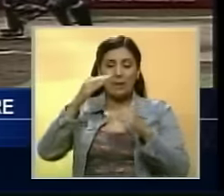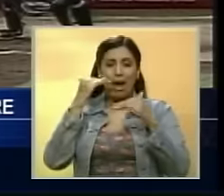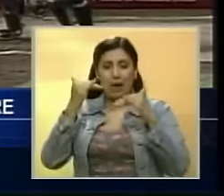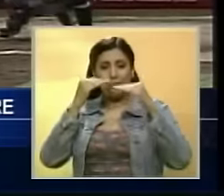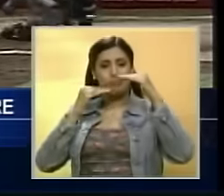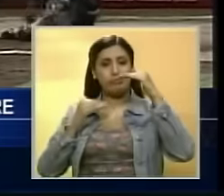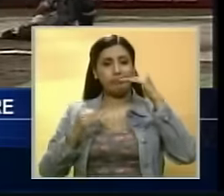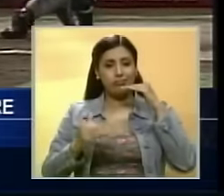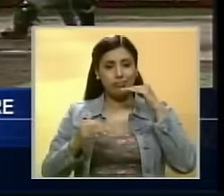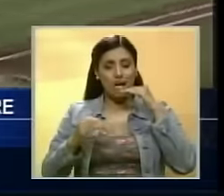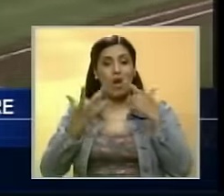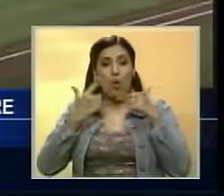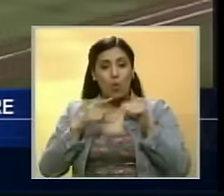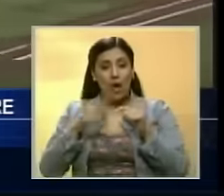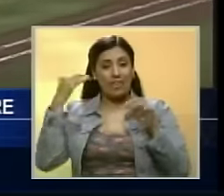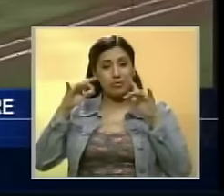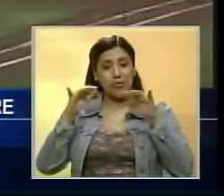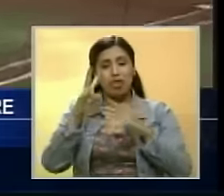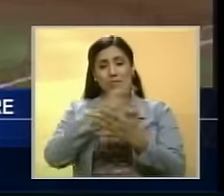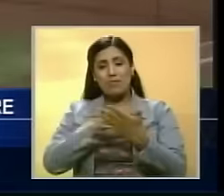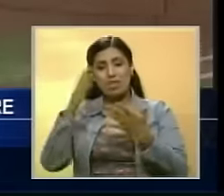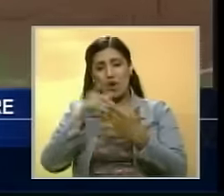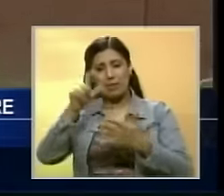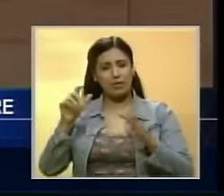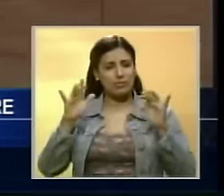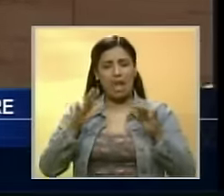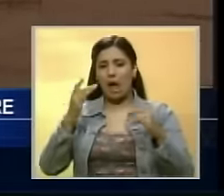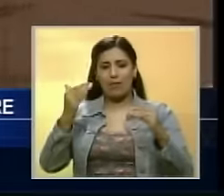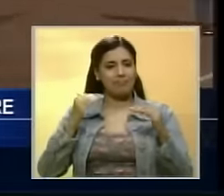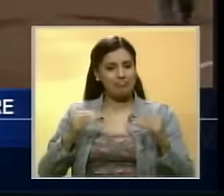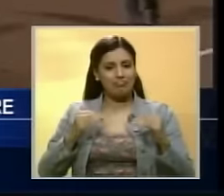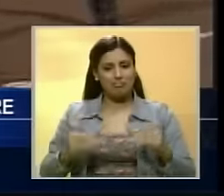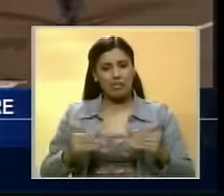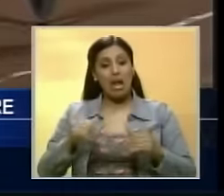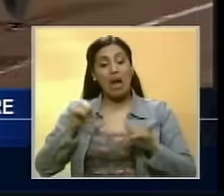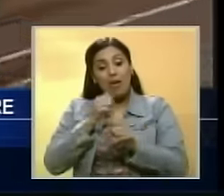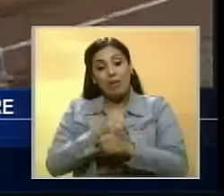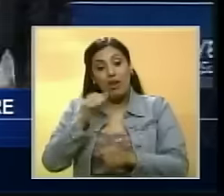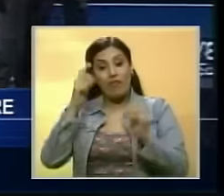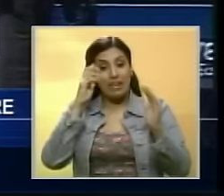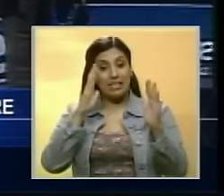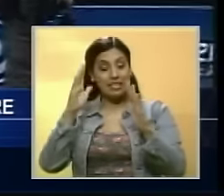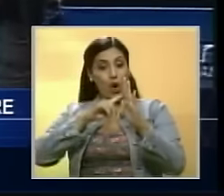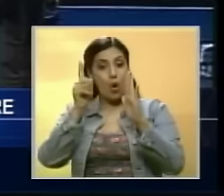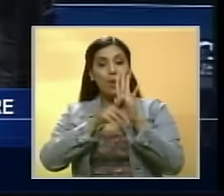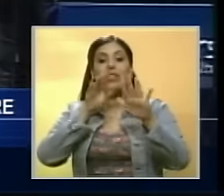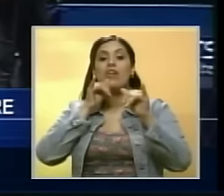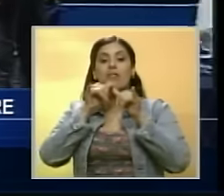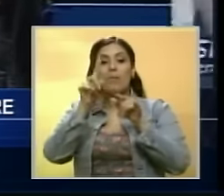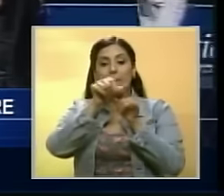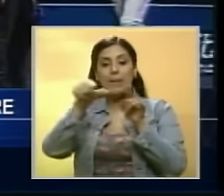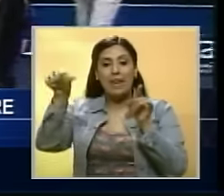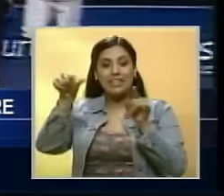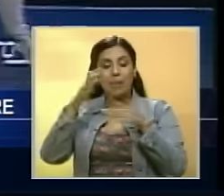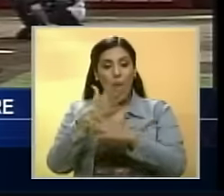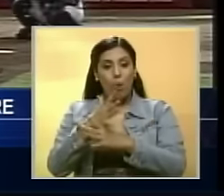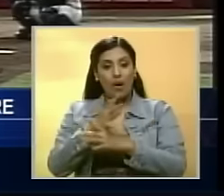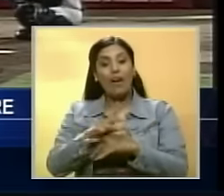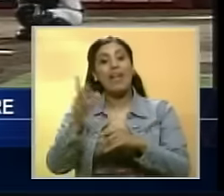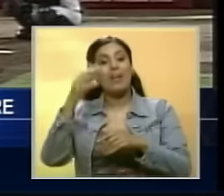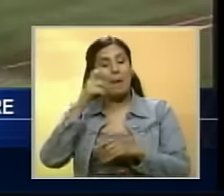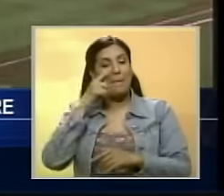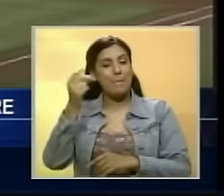los 2,546 713 personas se espera que hoy esté listo el calendario completo y anunci en la primera semana de acción además